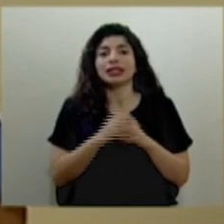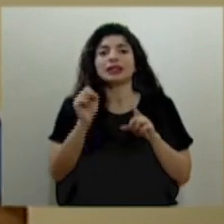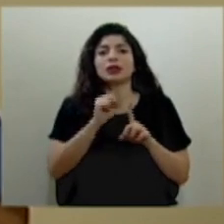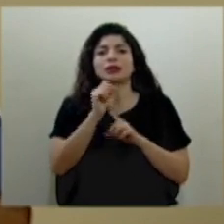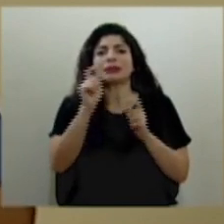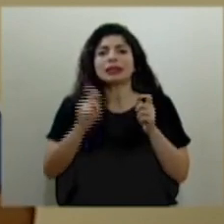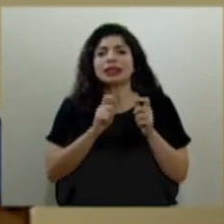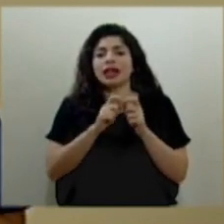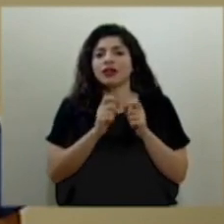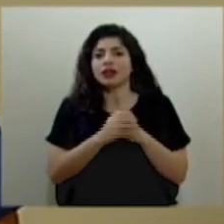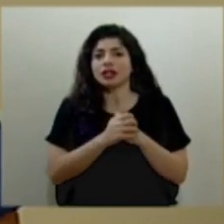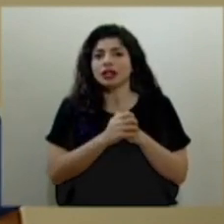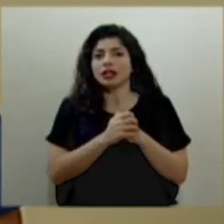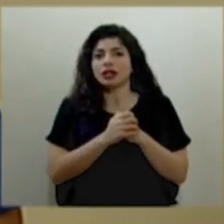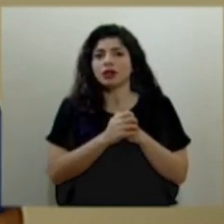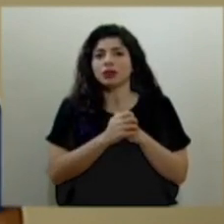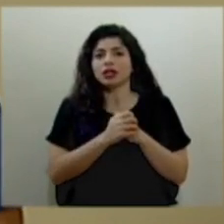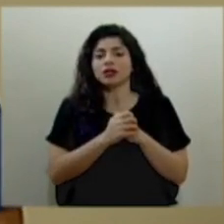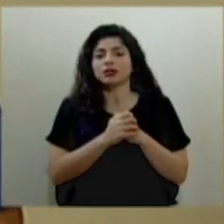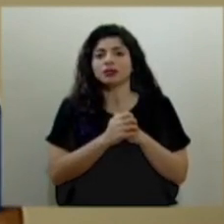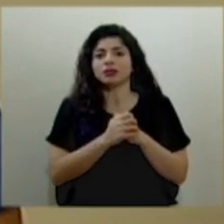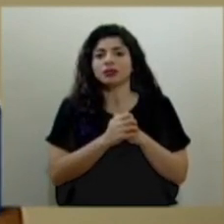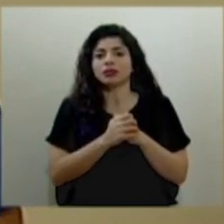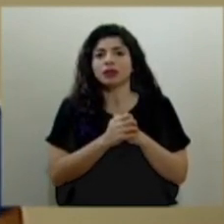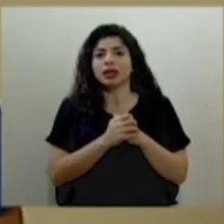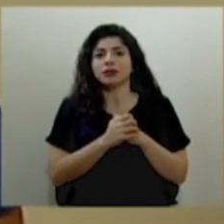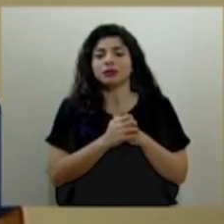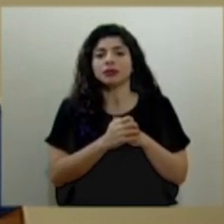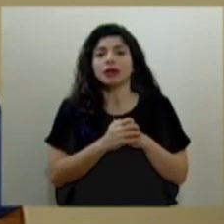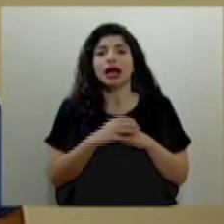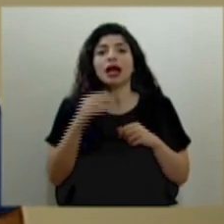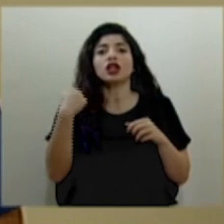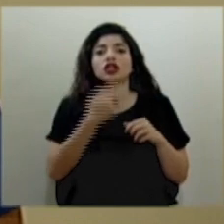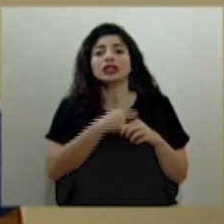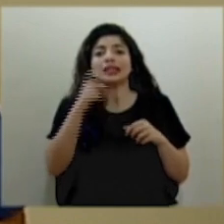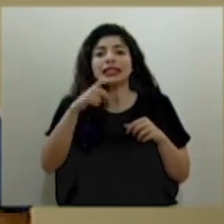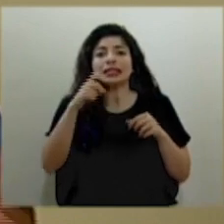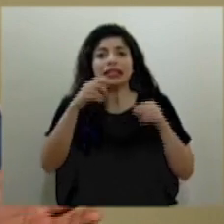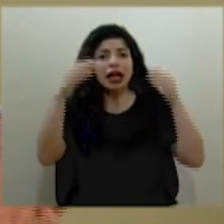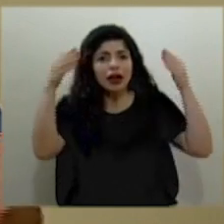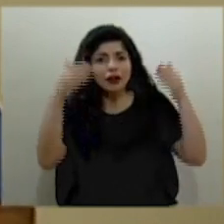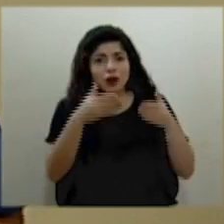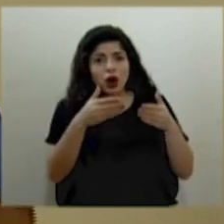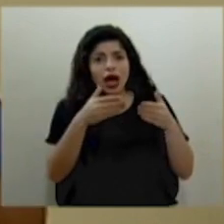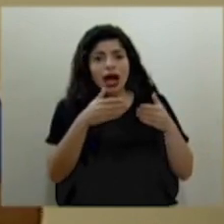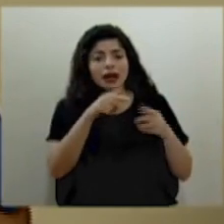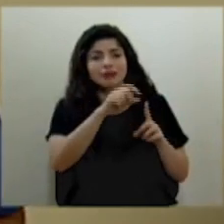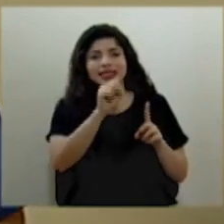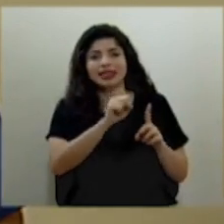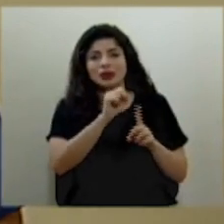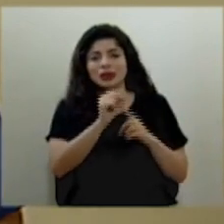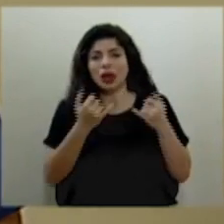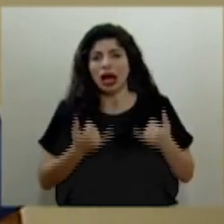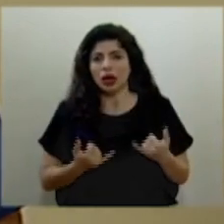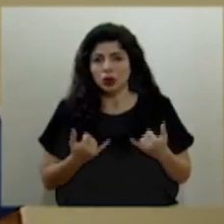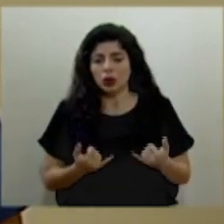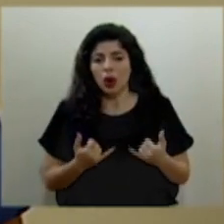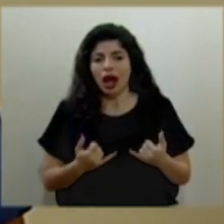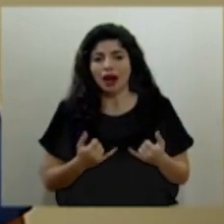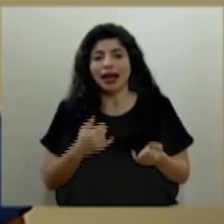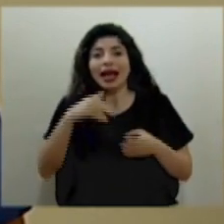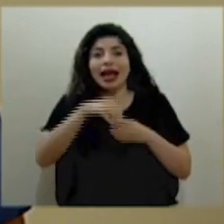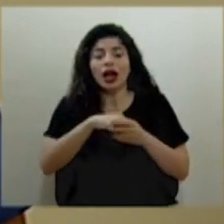muy puntuales, muy importantes, en las cuales queremos enfocarnos, sobre todo por la situación actual en